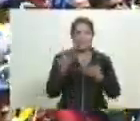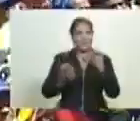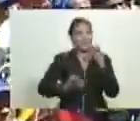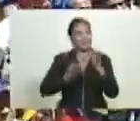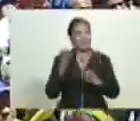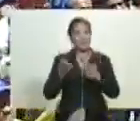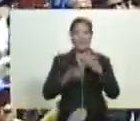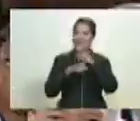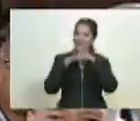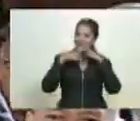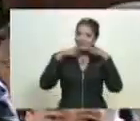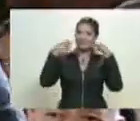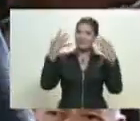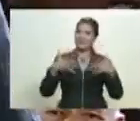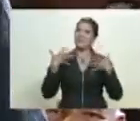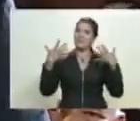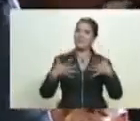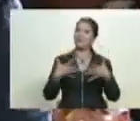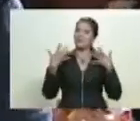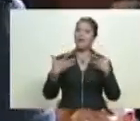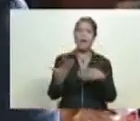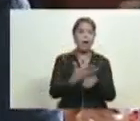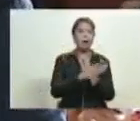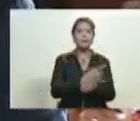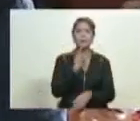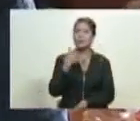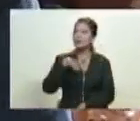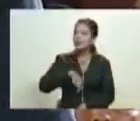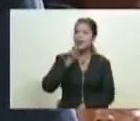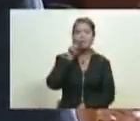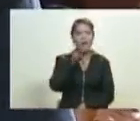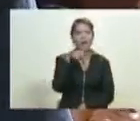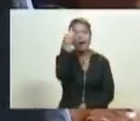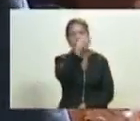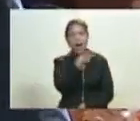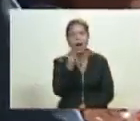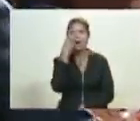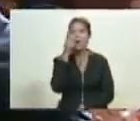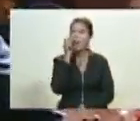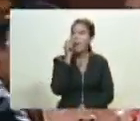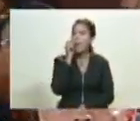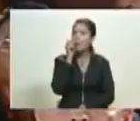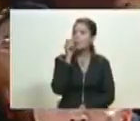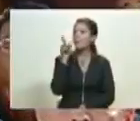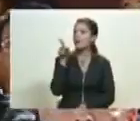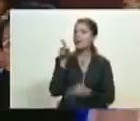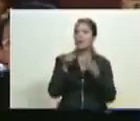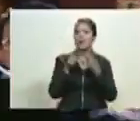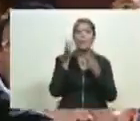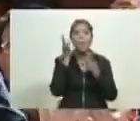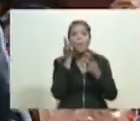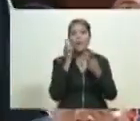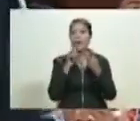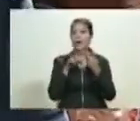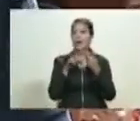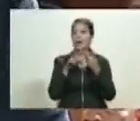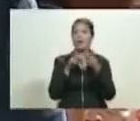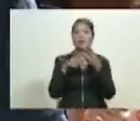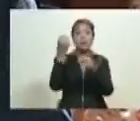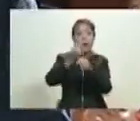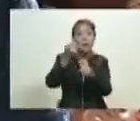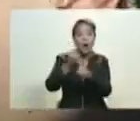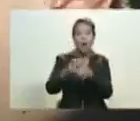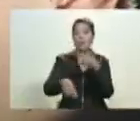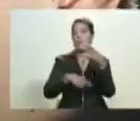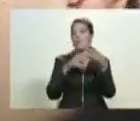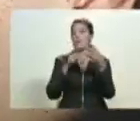emocionado, contento. Decía temprano que aquí uno ve las caras de hombres, ve las caras de mujeres, de trabajadores,